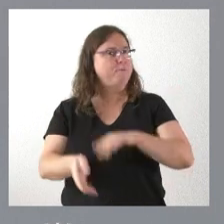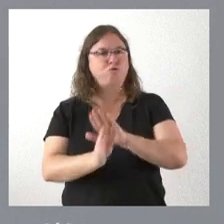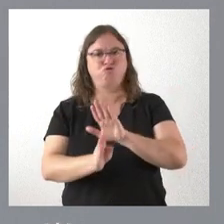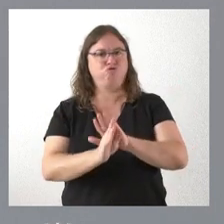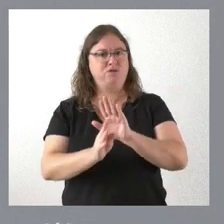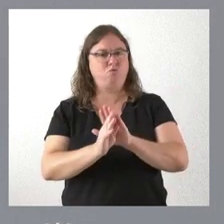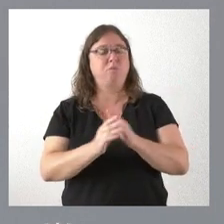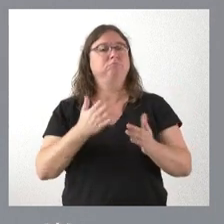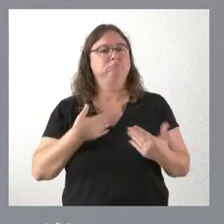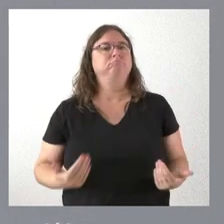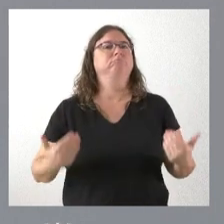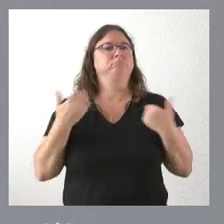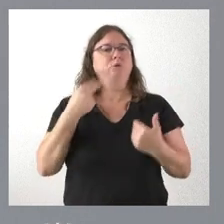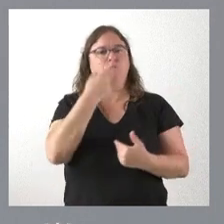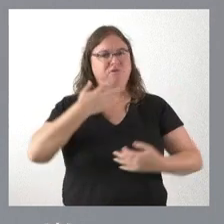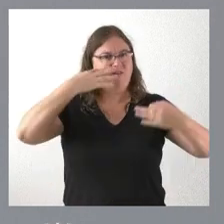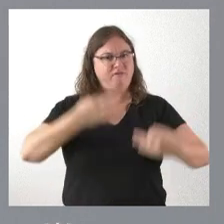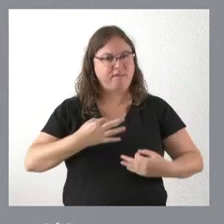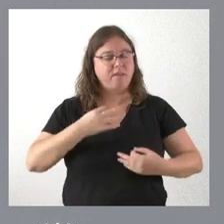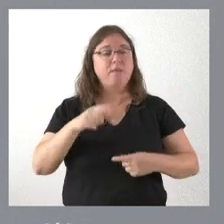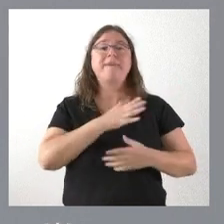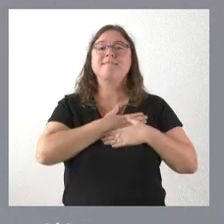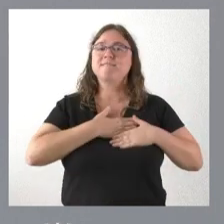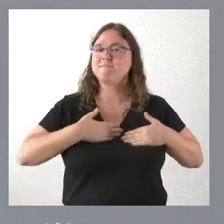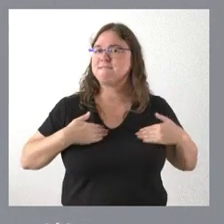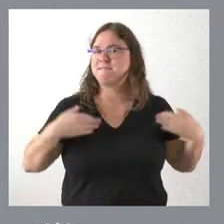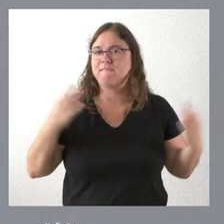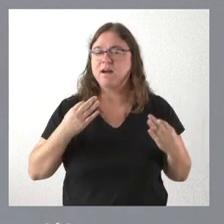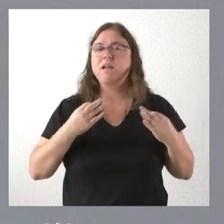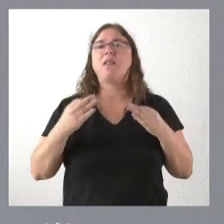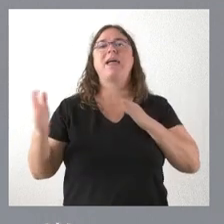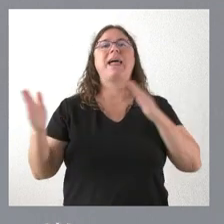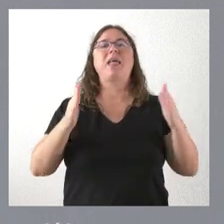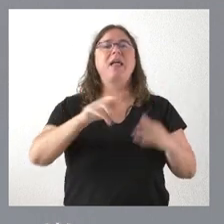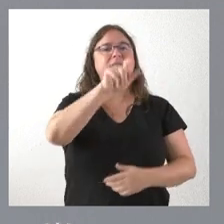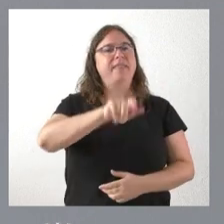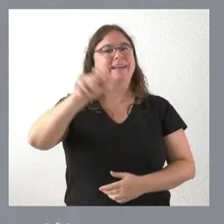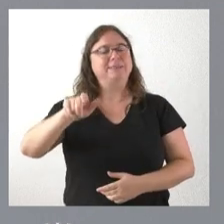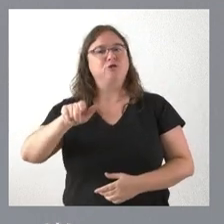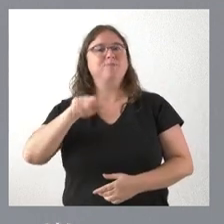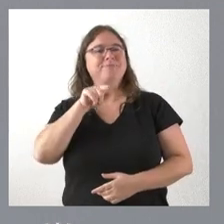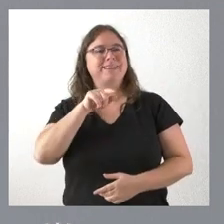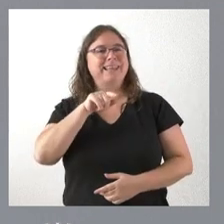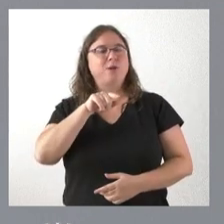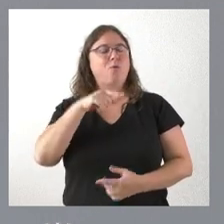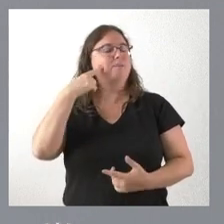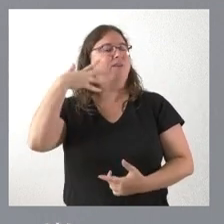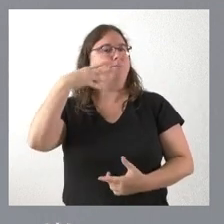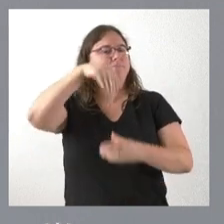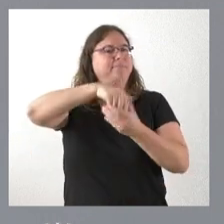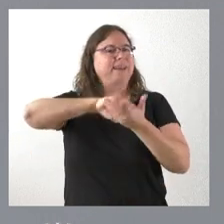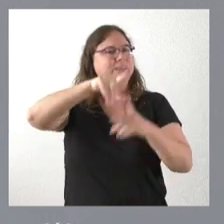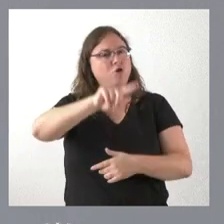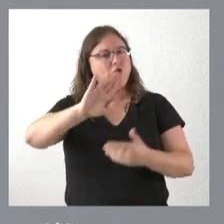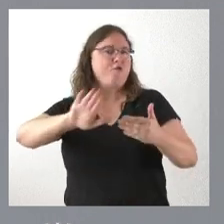compromiso que haya asumido en un compromiso cierto nuestra voluntad es que Las edades del hombre también tengan un nombre Más allá de nuestra comunidad Autónoma